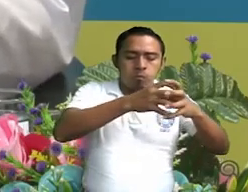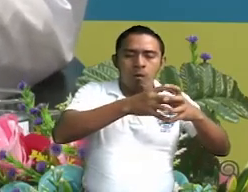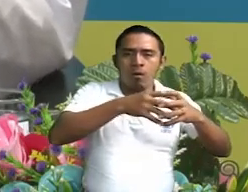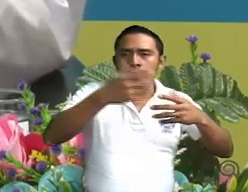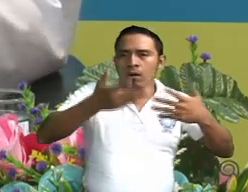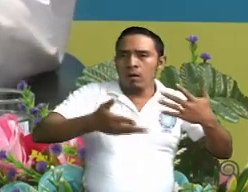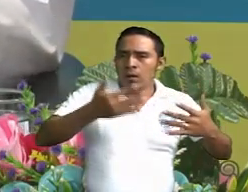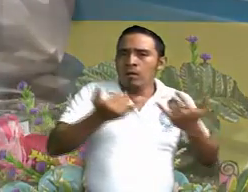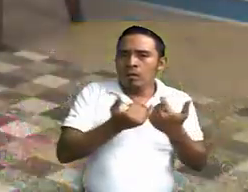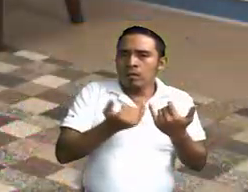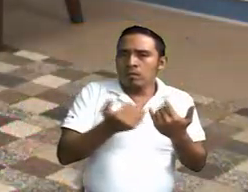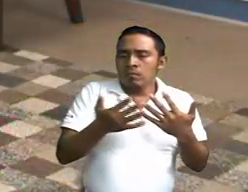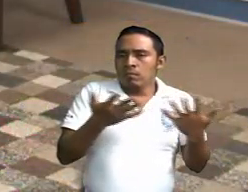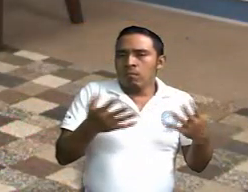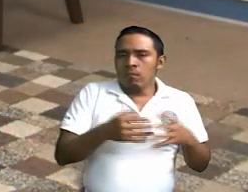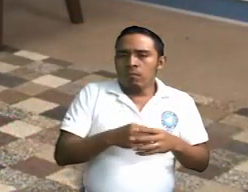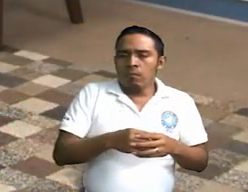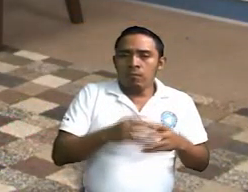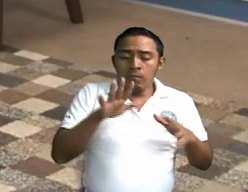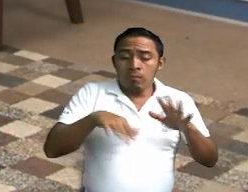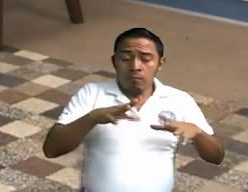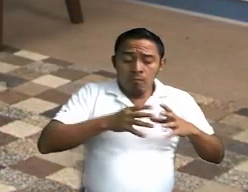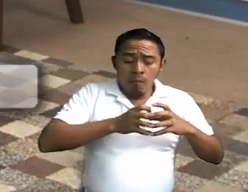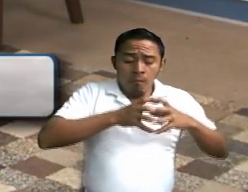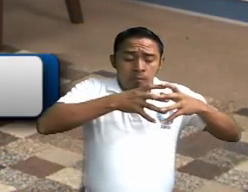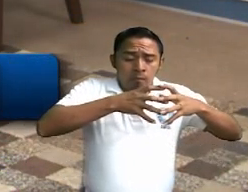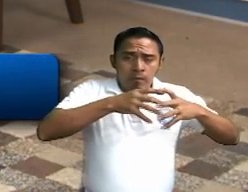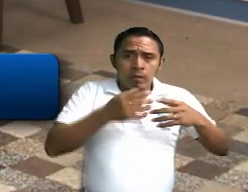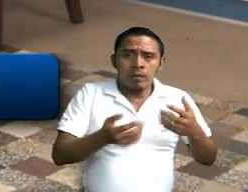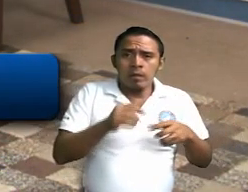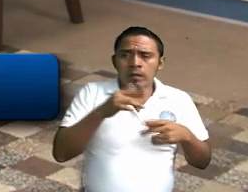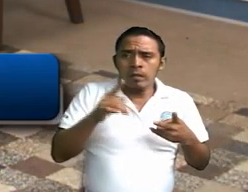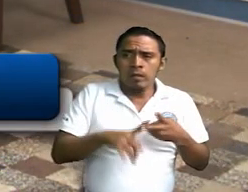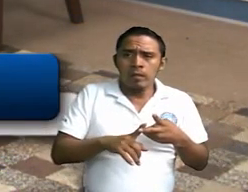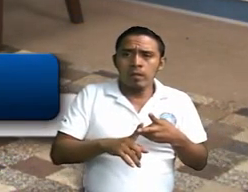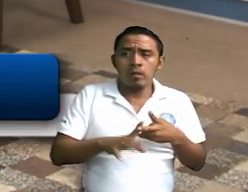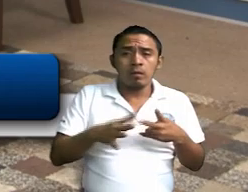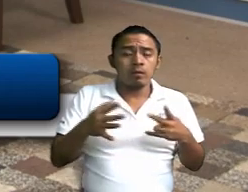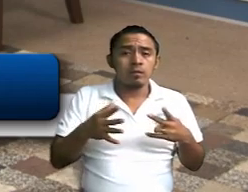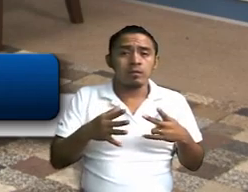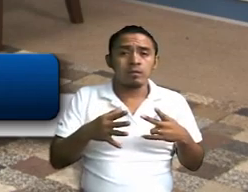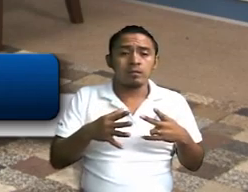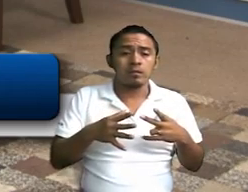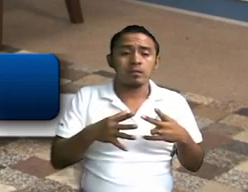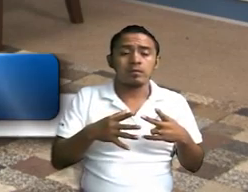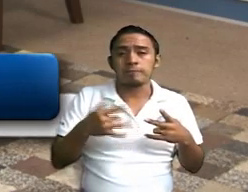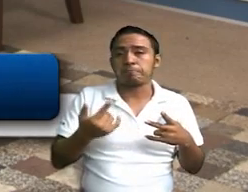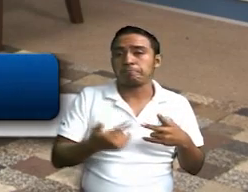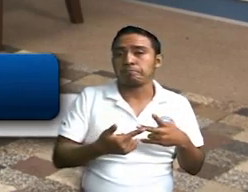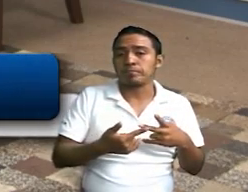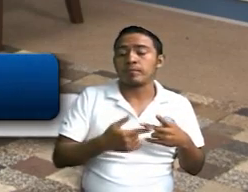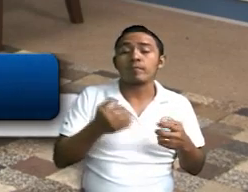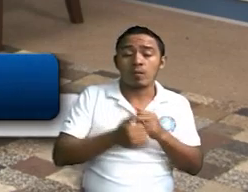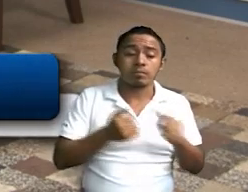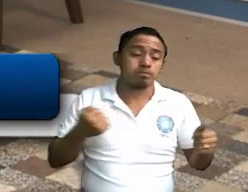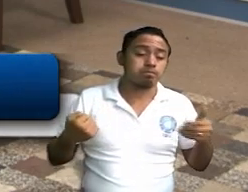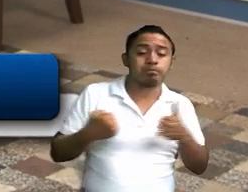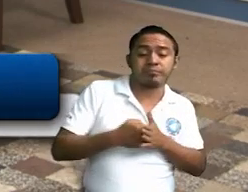procesos inflamatorios a otro nivel, por distensiones, puede inflamarse por traumas